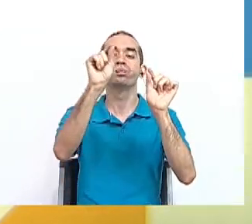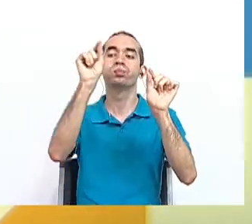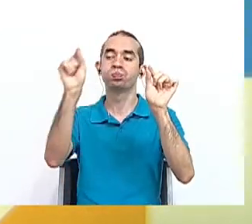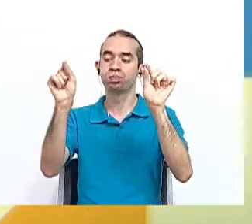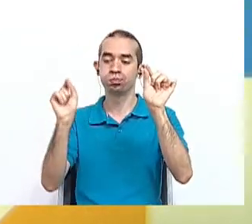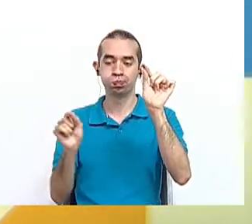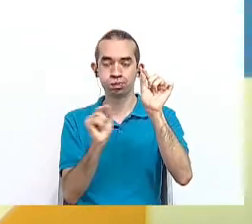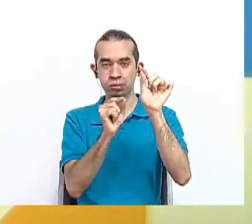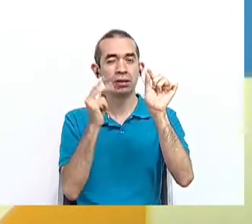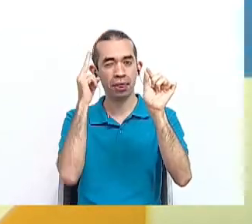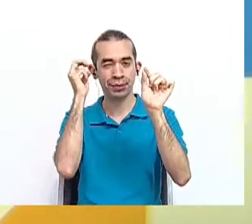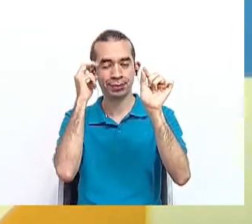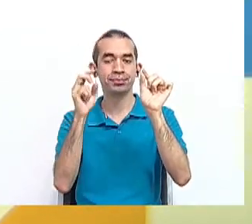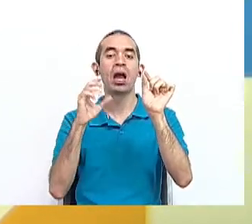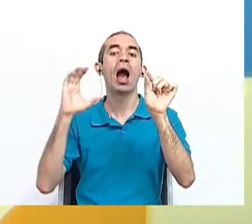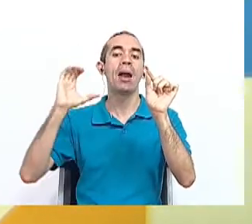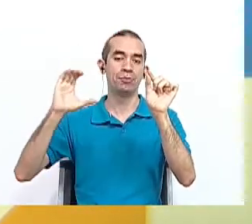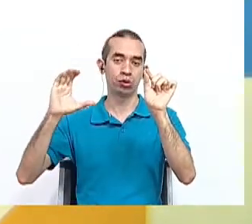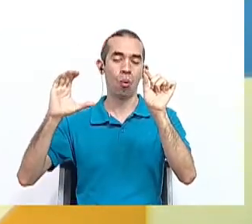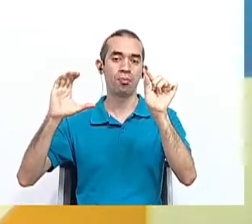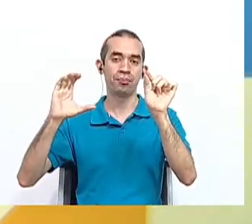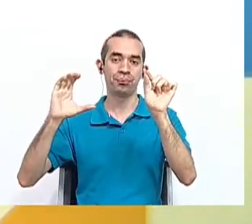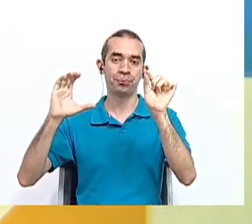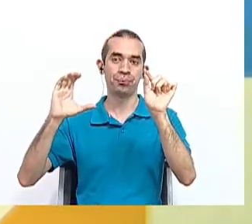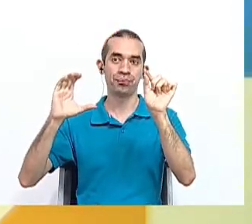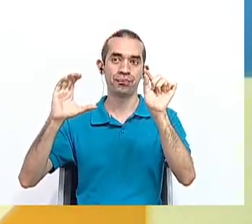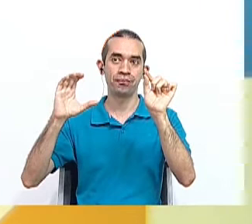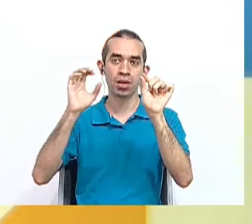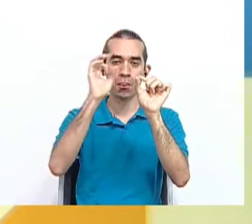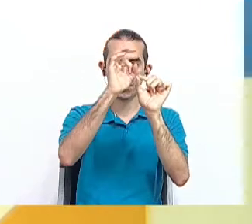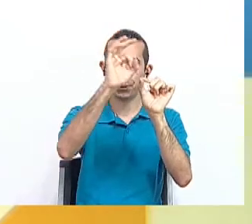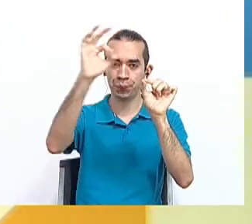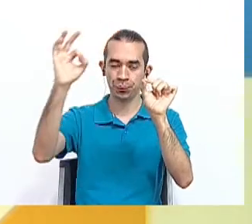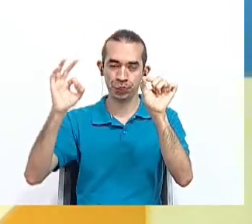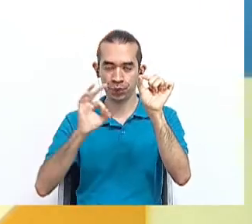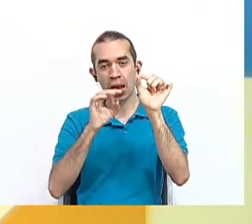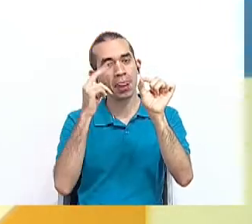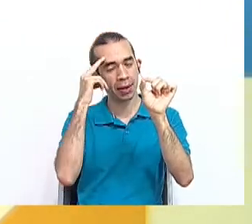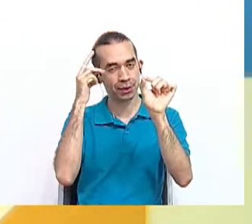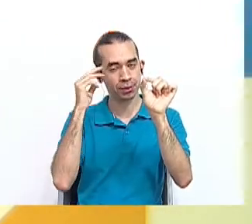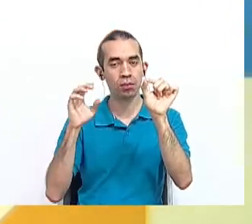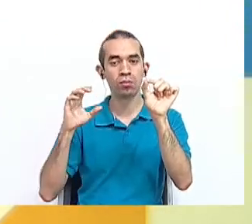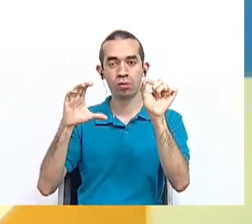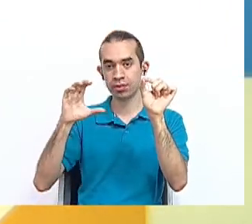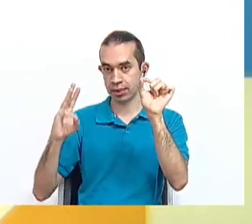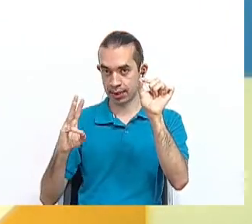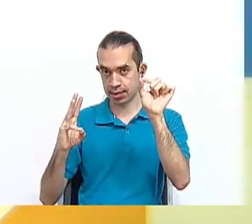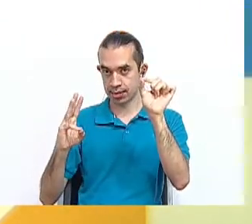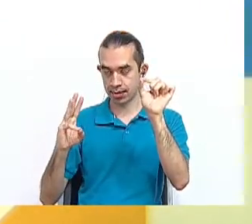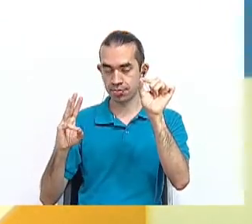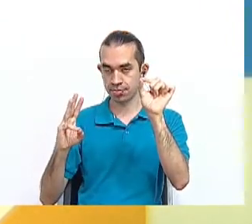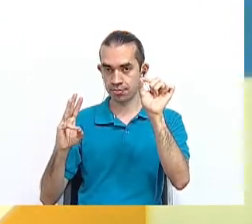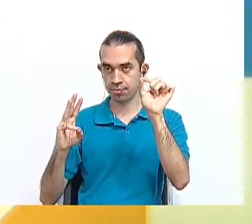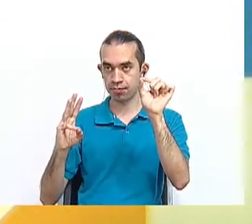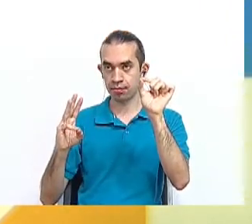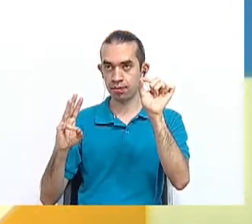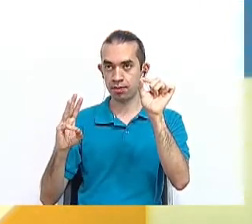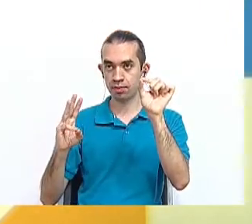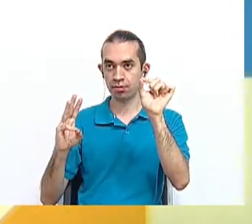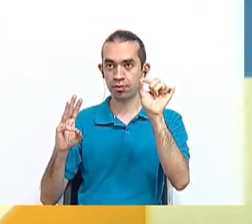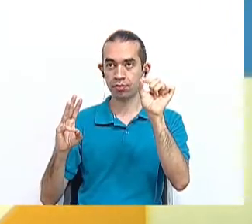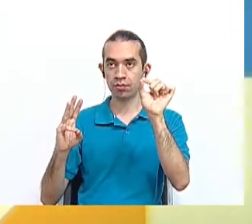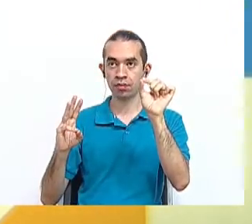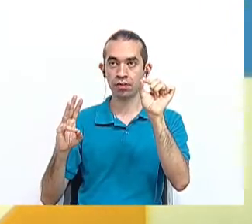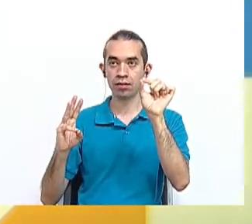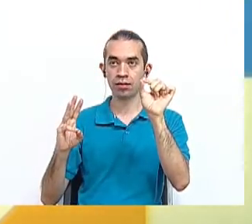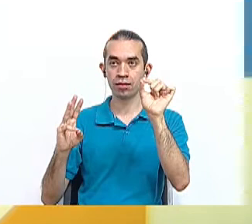átomos de carbono, como pueden ver que son las esferitas de color negro. Luego está formada por